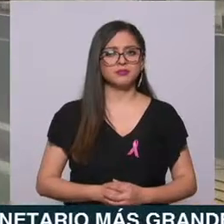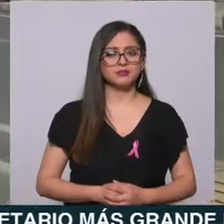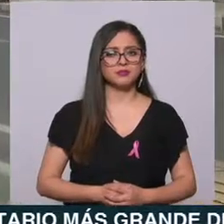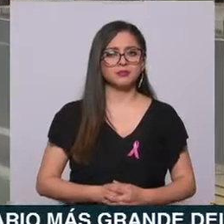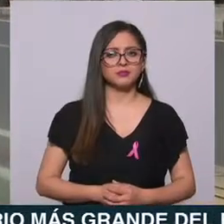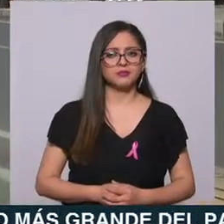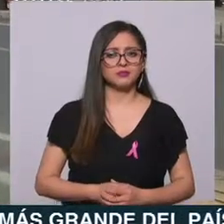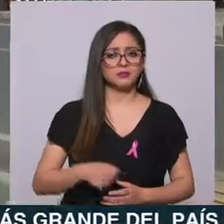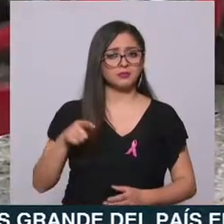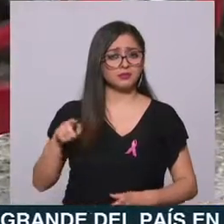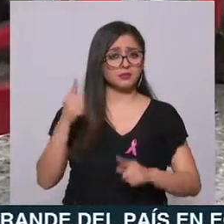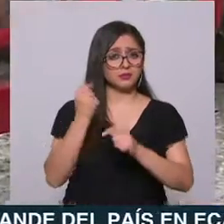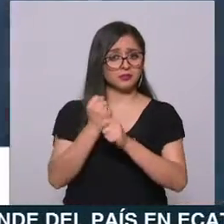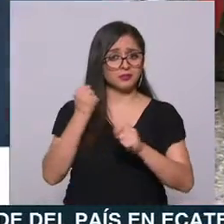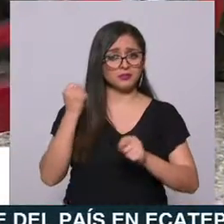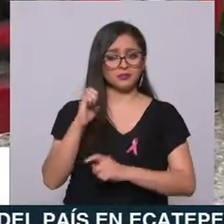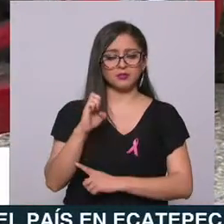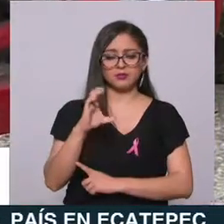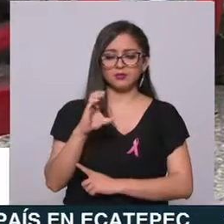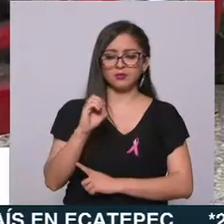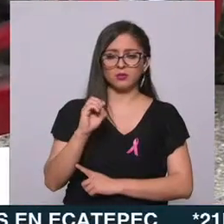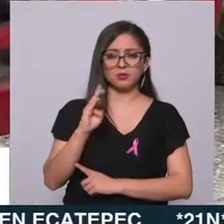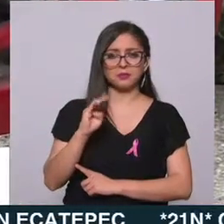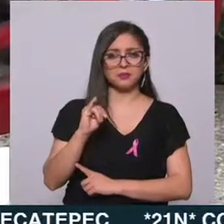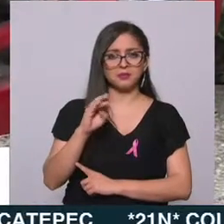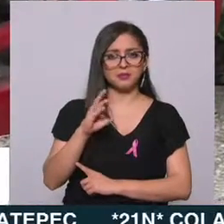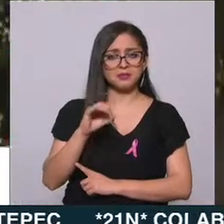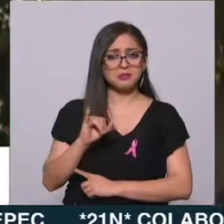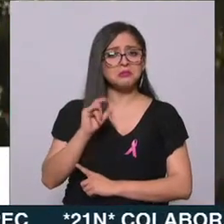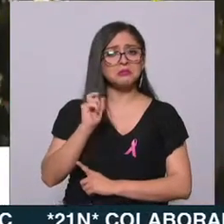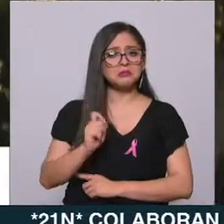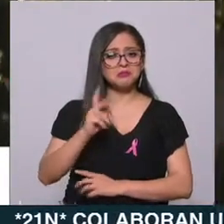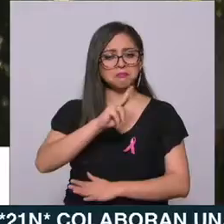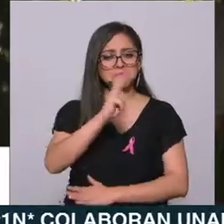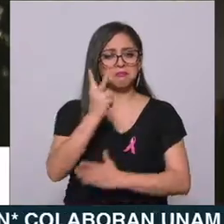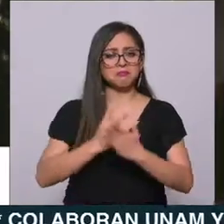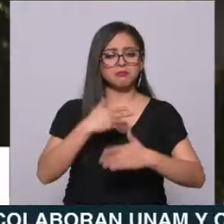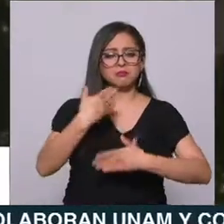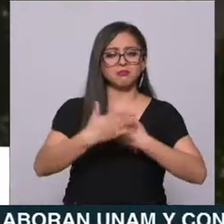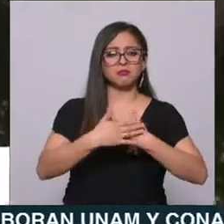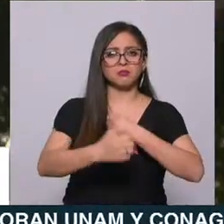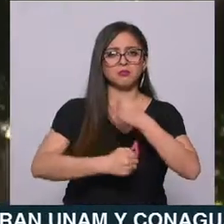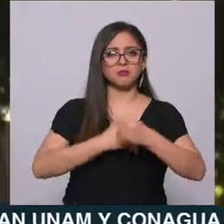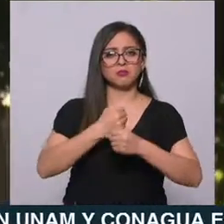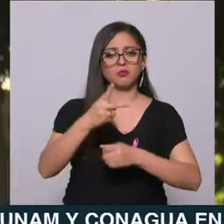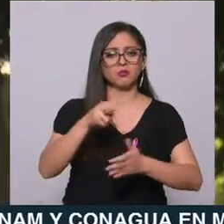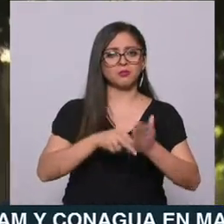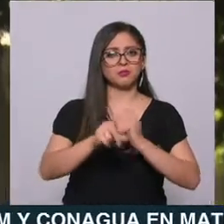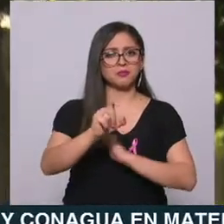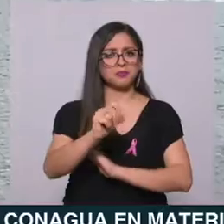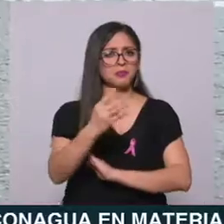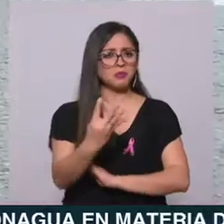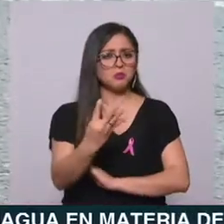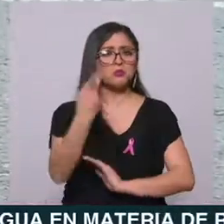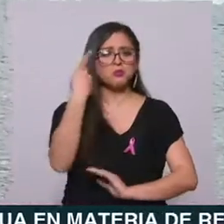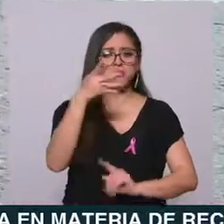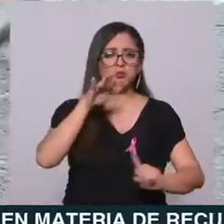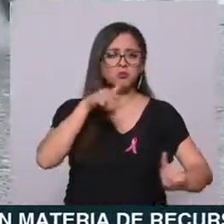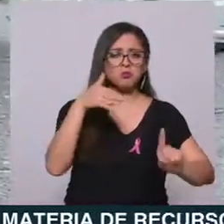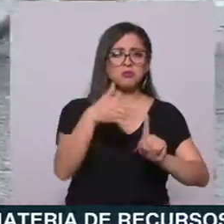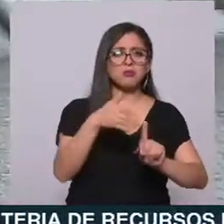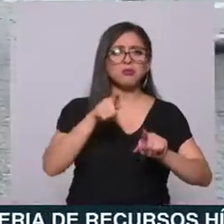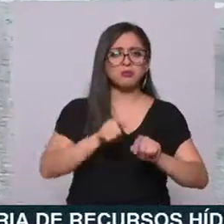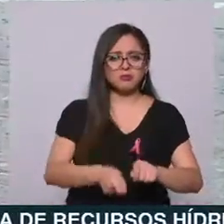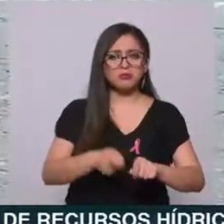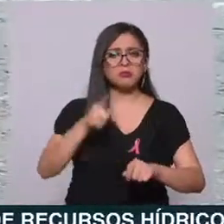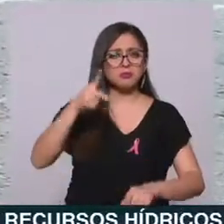El sistema de transporte Ecobici se expandirá mediante un plan hacia el año 2024, con la finalidad de aumentar la oferta